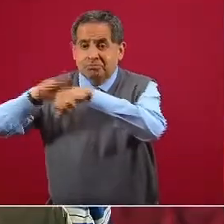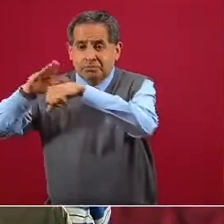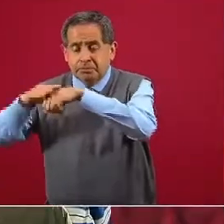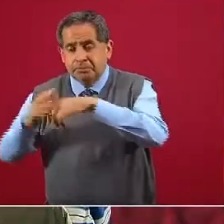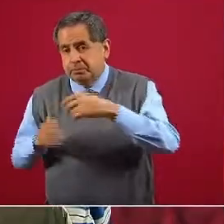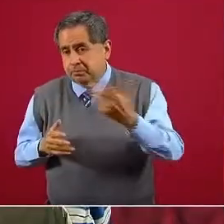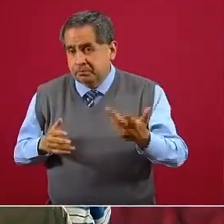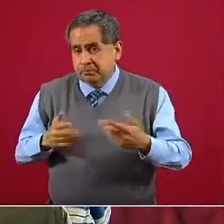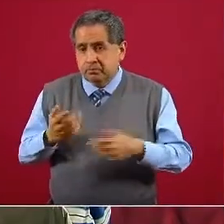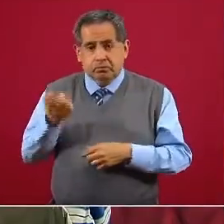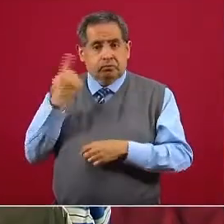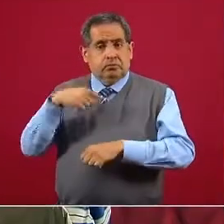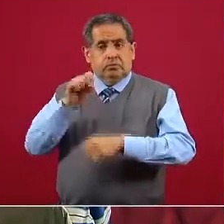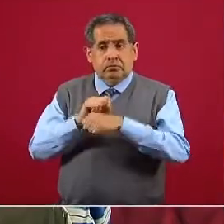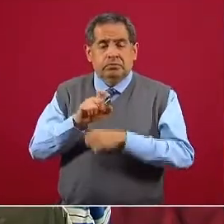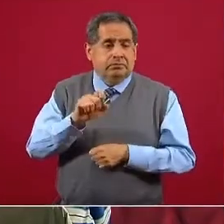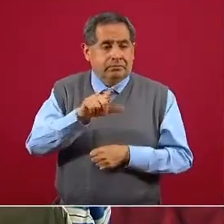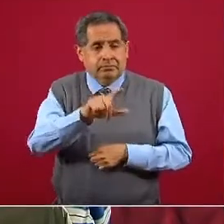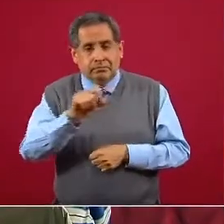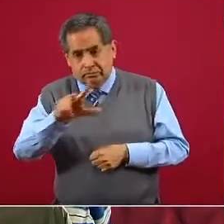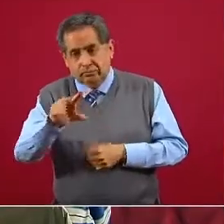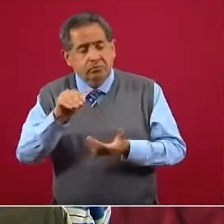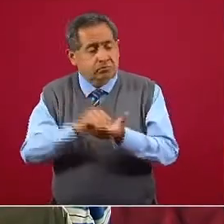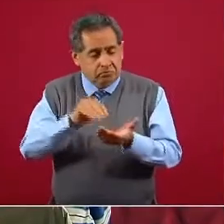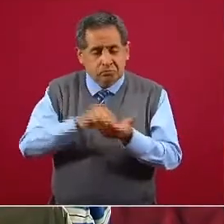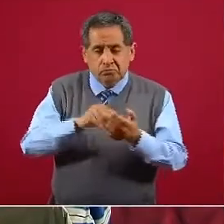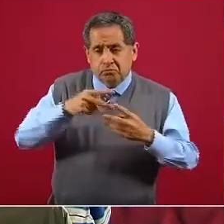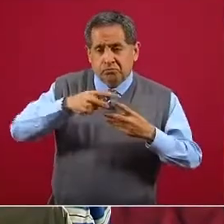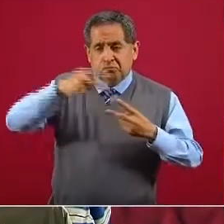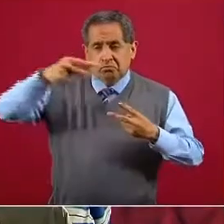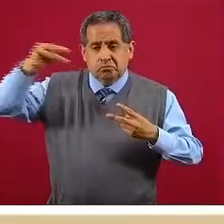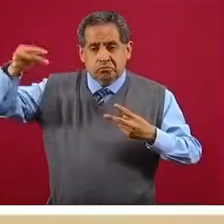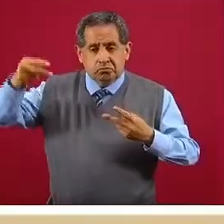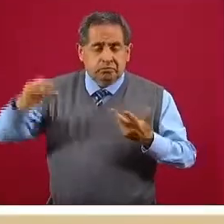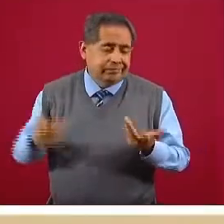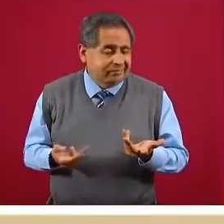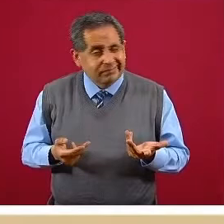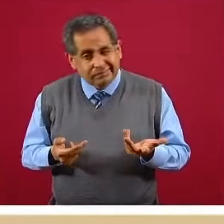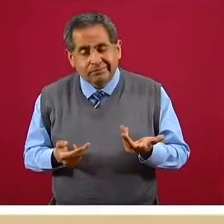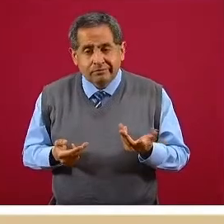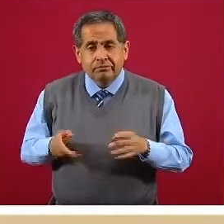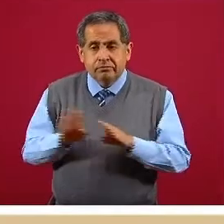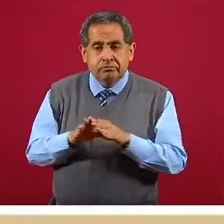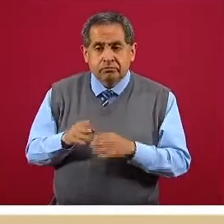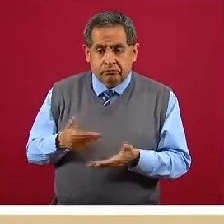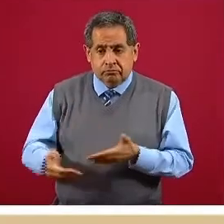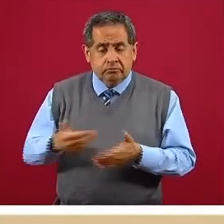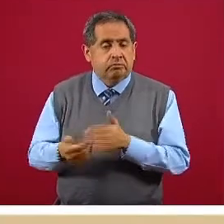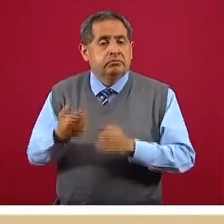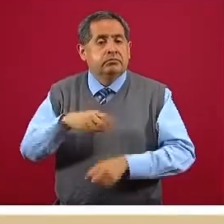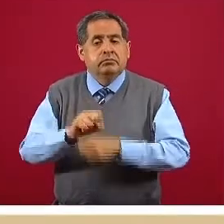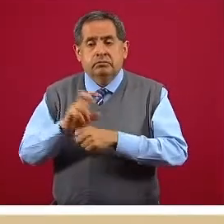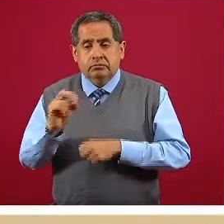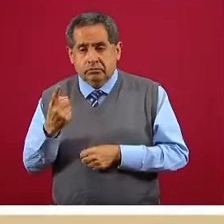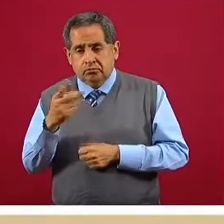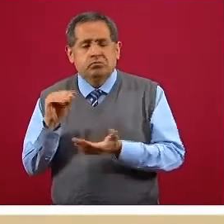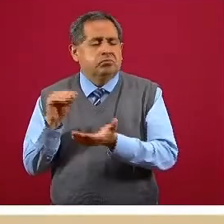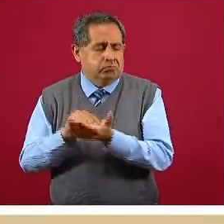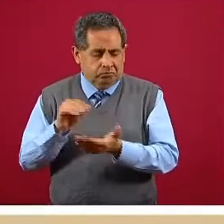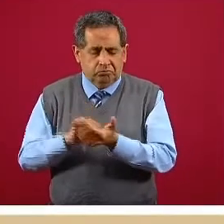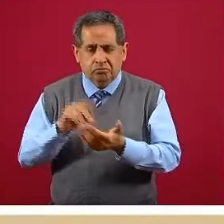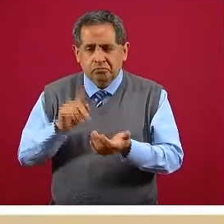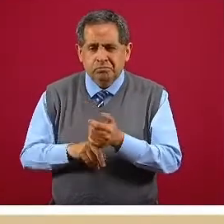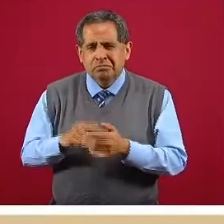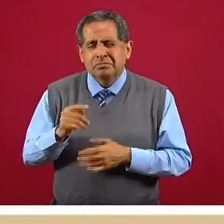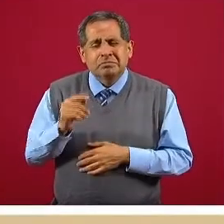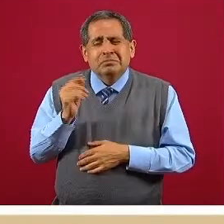lo veíamos ya desde la semana 27-28 y esta prácticamente se mantuvo hasta la semana 31, si bien es cierto